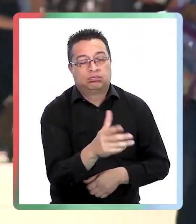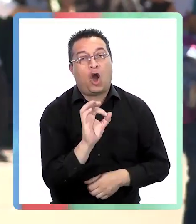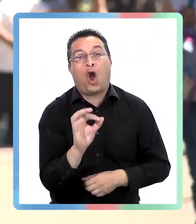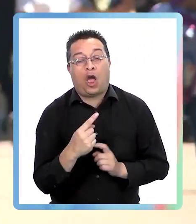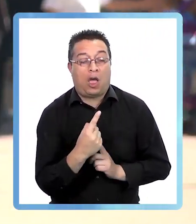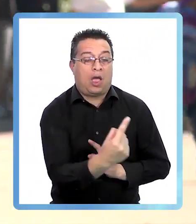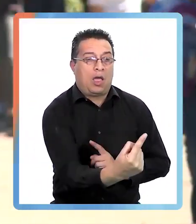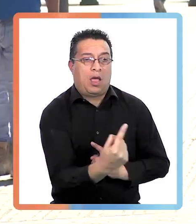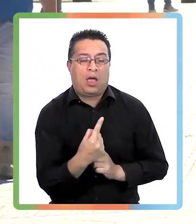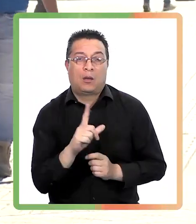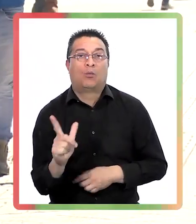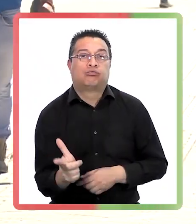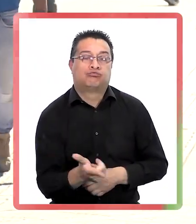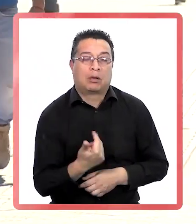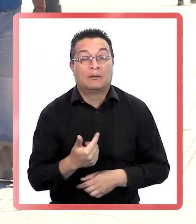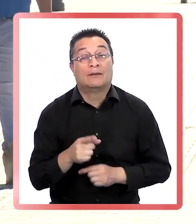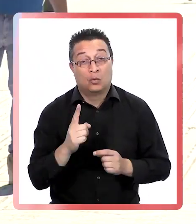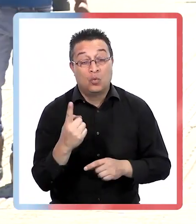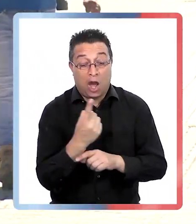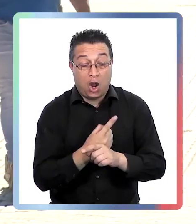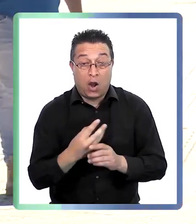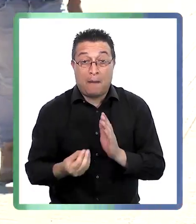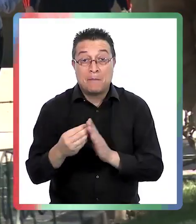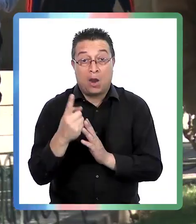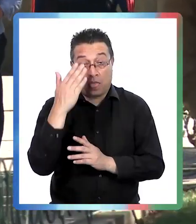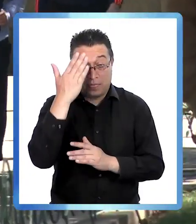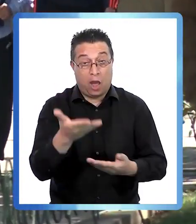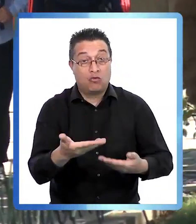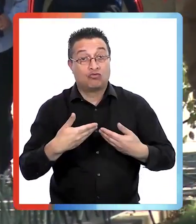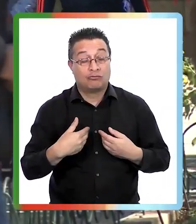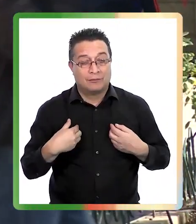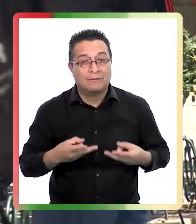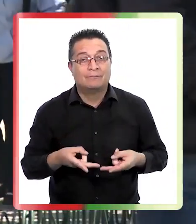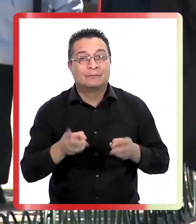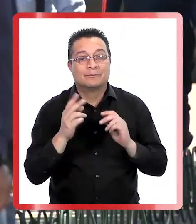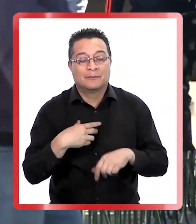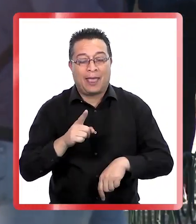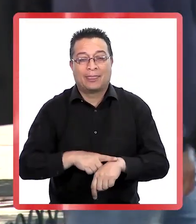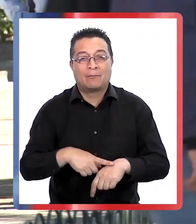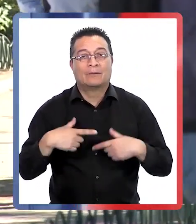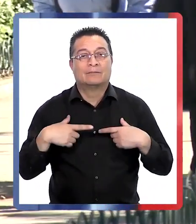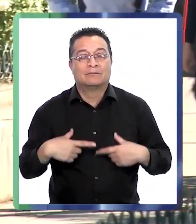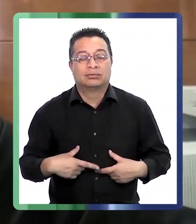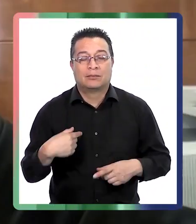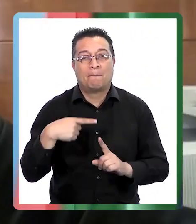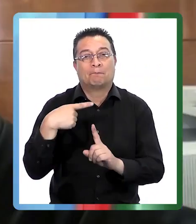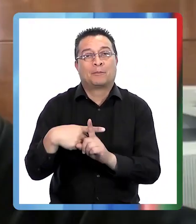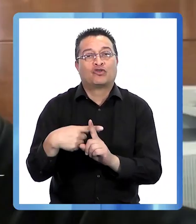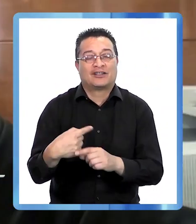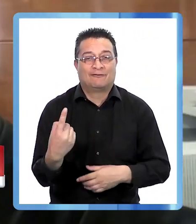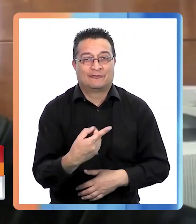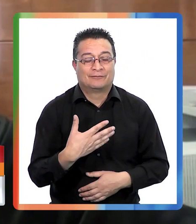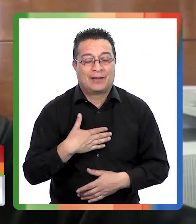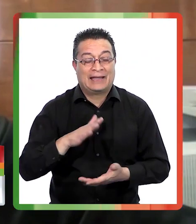moviendo desde y hacia el trabajo. Y sin duda, una hora más al día nos va a permitir también poder tener más tiempo para descansar y va a ser